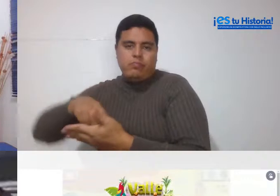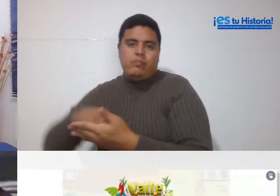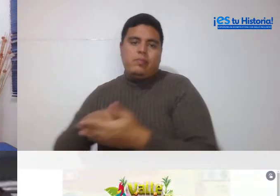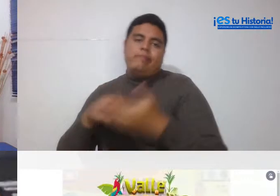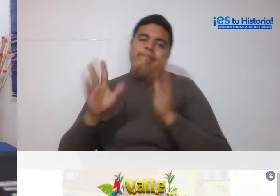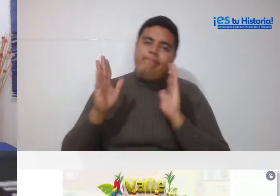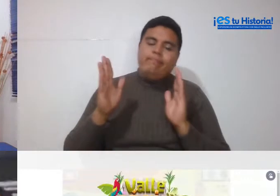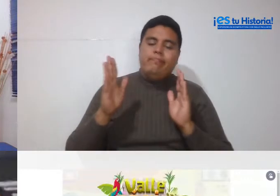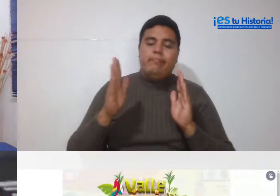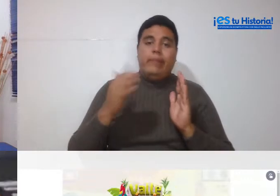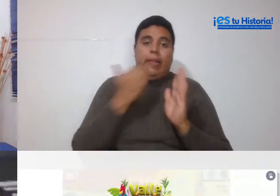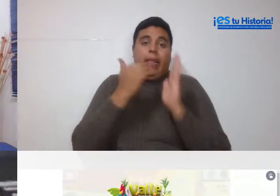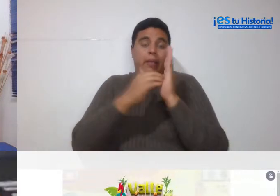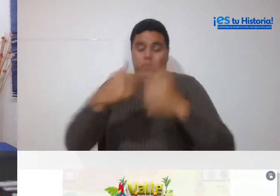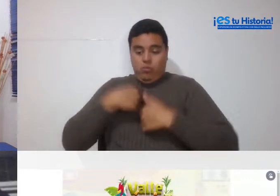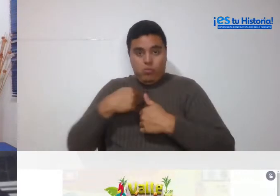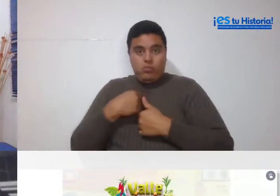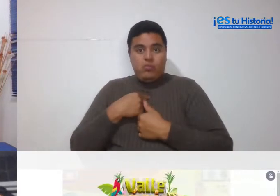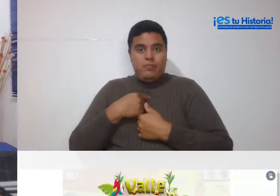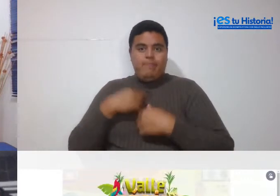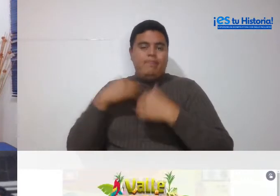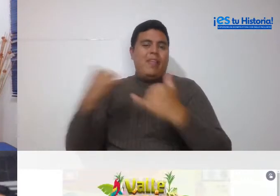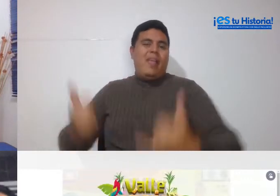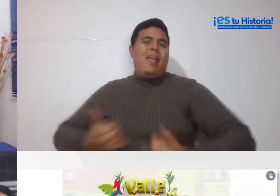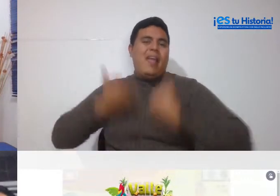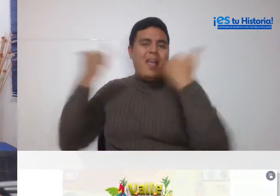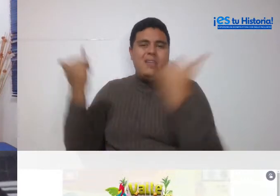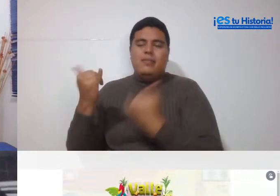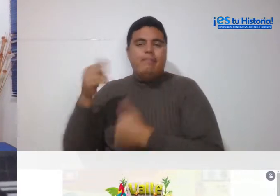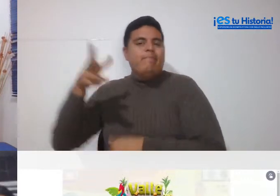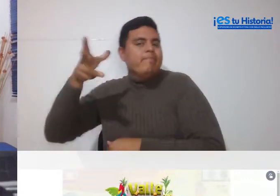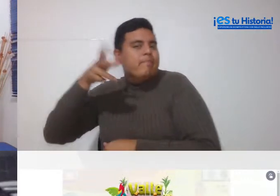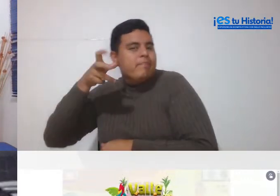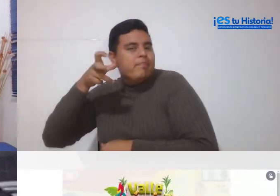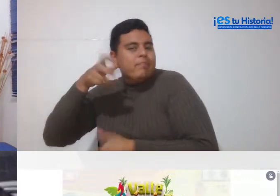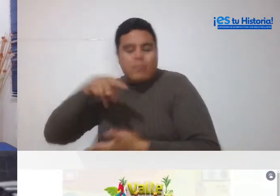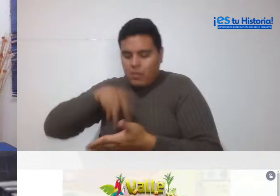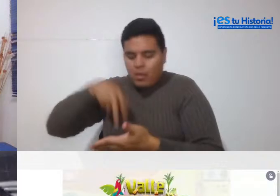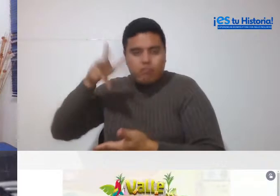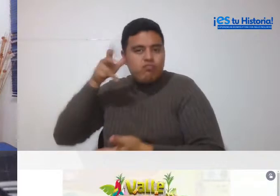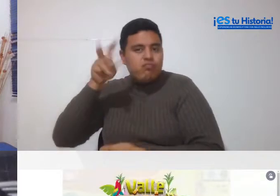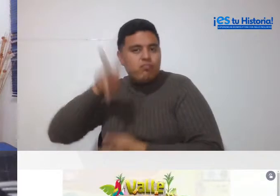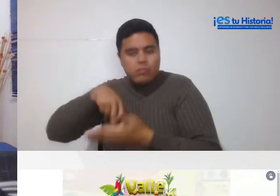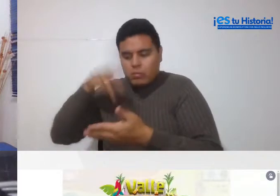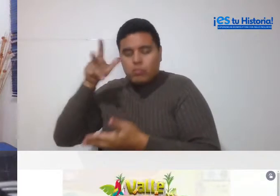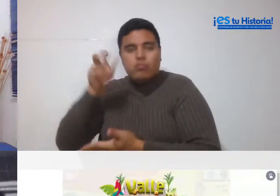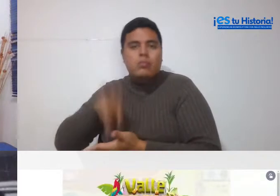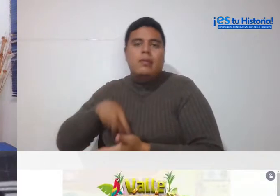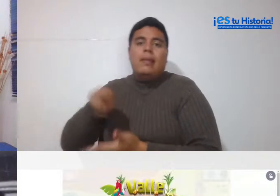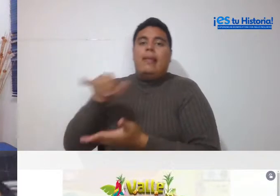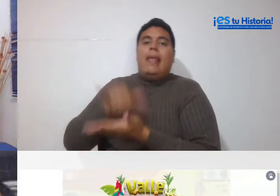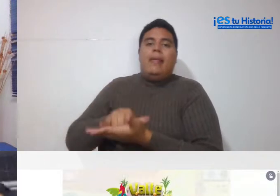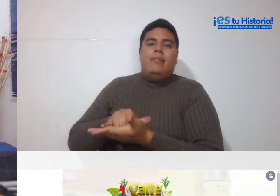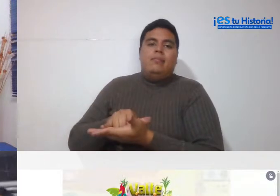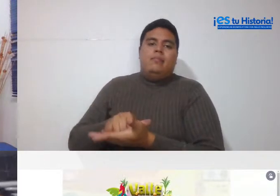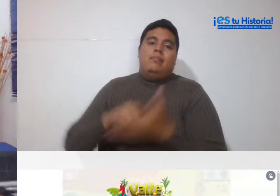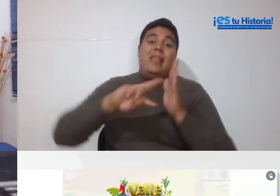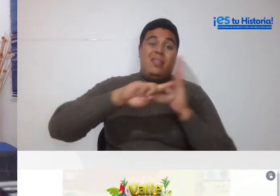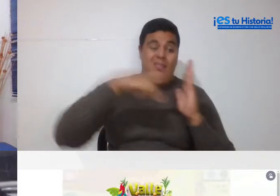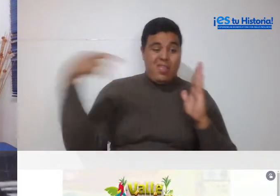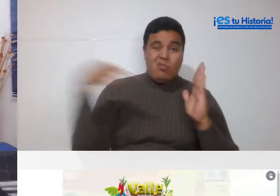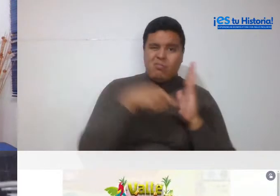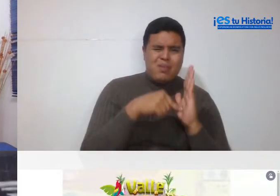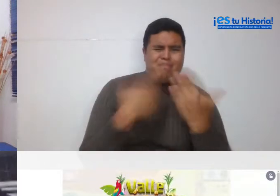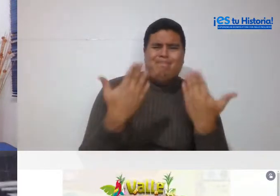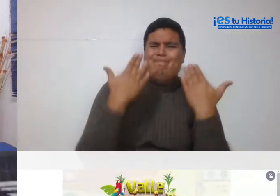escuchar para entender un tema. Hay cosas que a uno se le dificultan y a través de las TICs uno la verdad las absorbe demasiado rápido. Eso es en